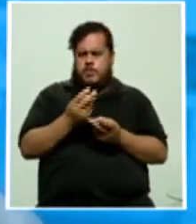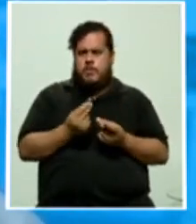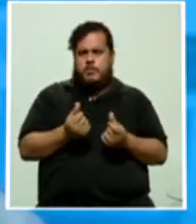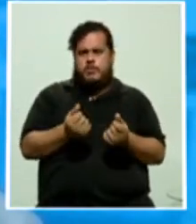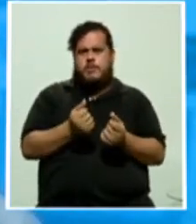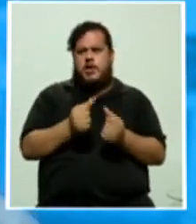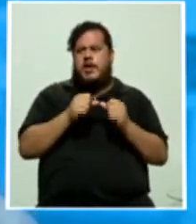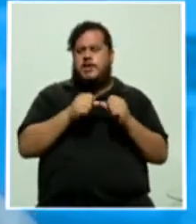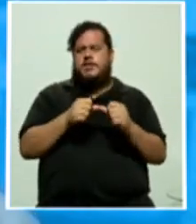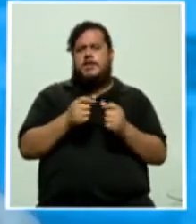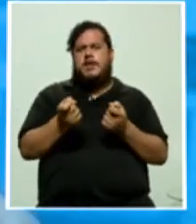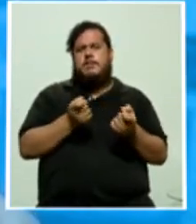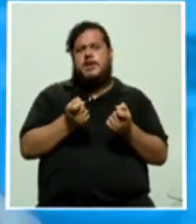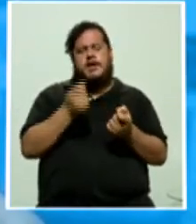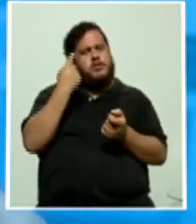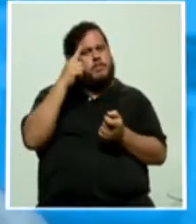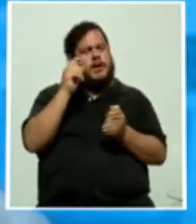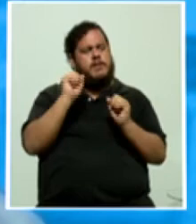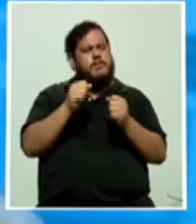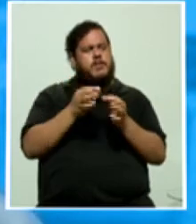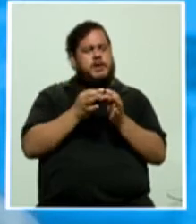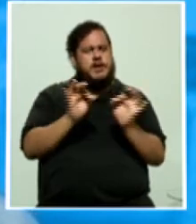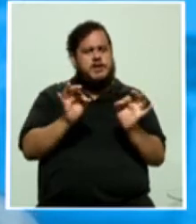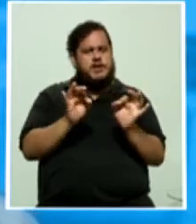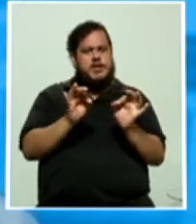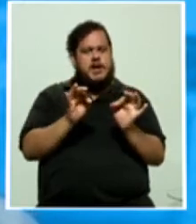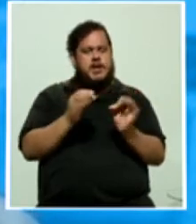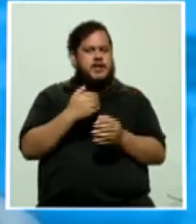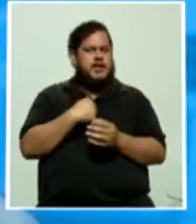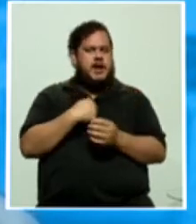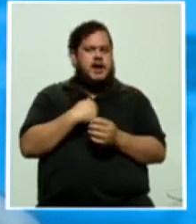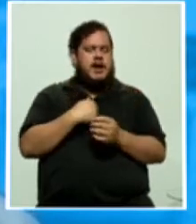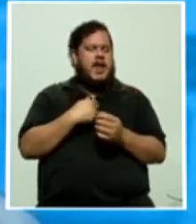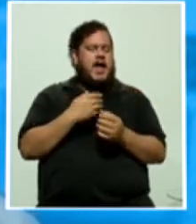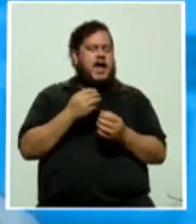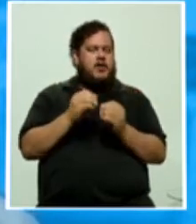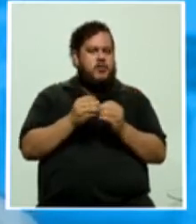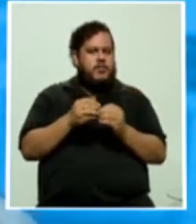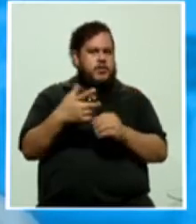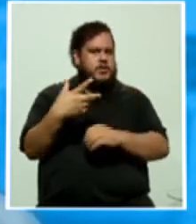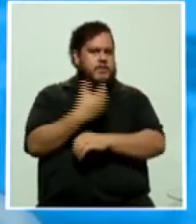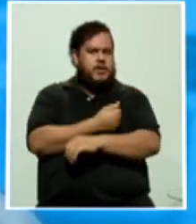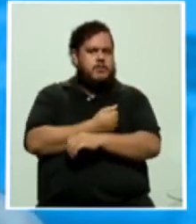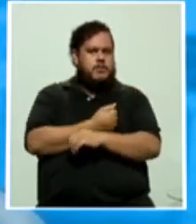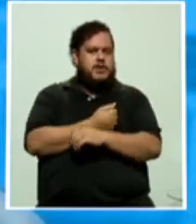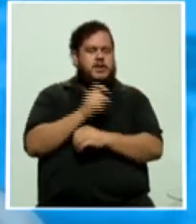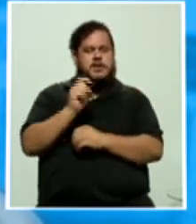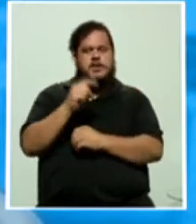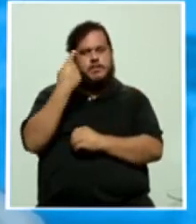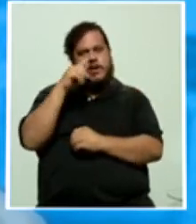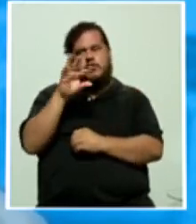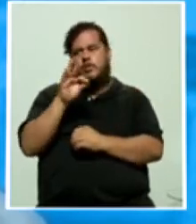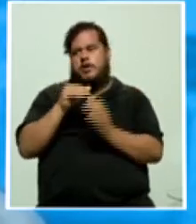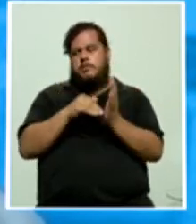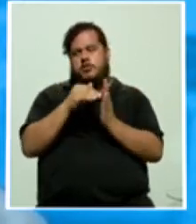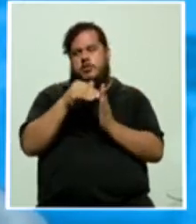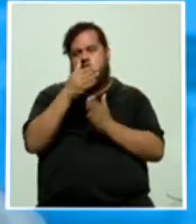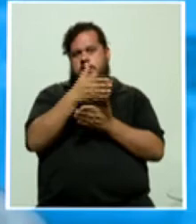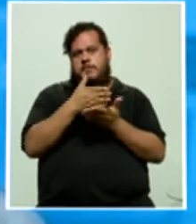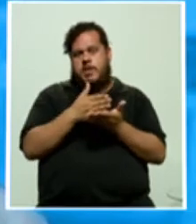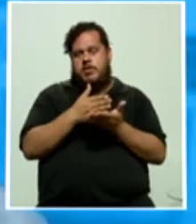sigue manejando para poder garantizar tener la cantidad de vacunas que Israel necesita para sus 9,5 millones